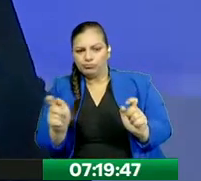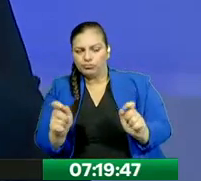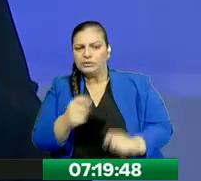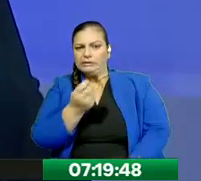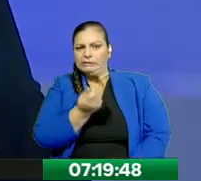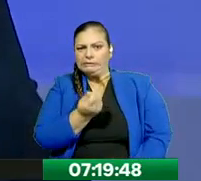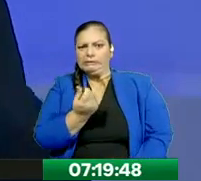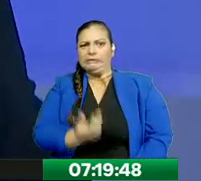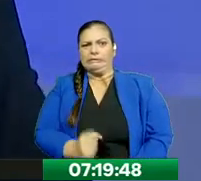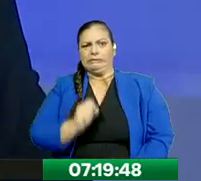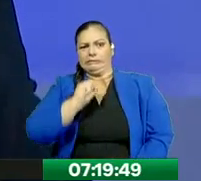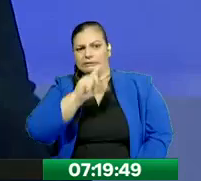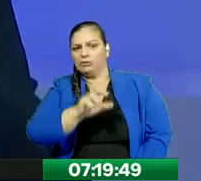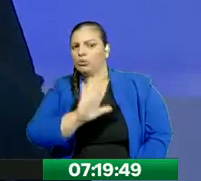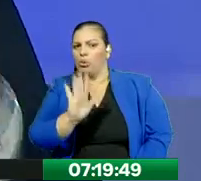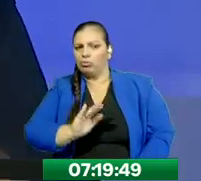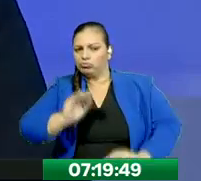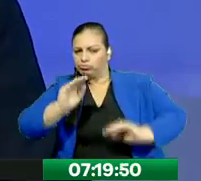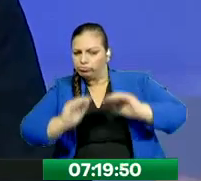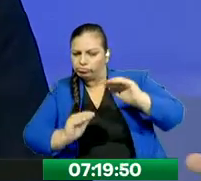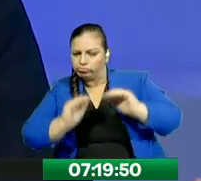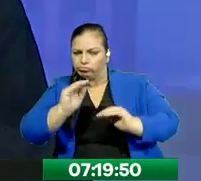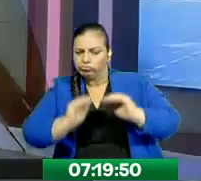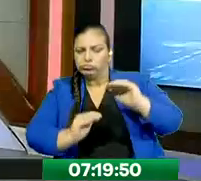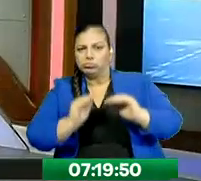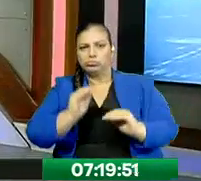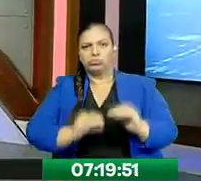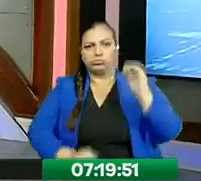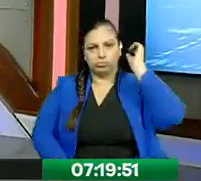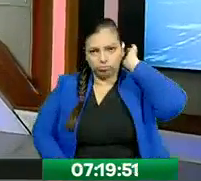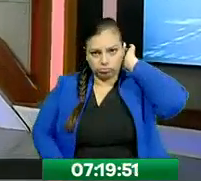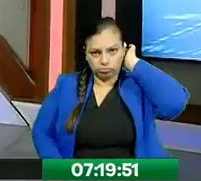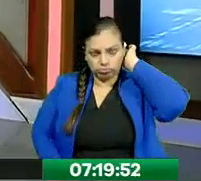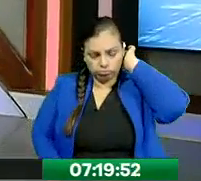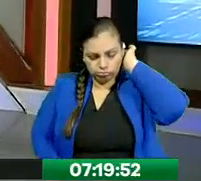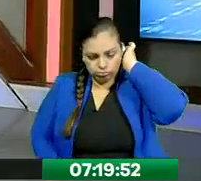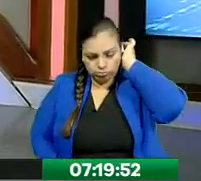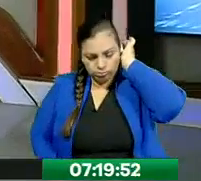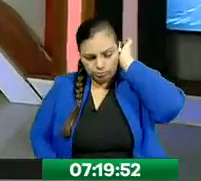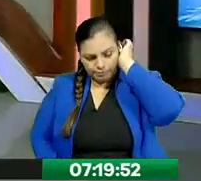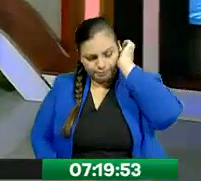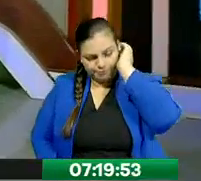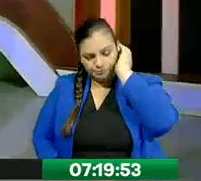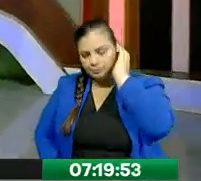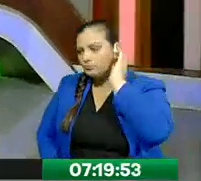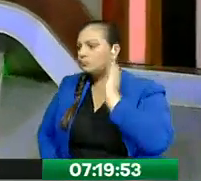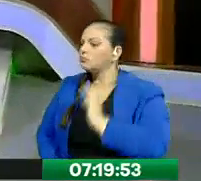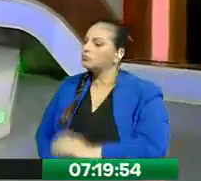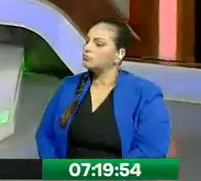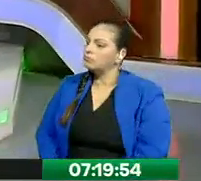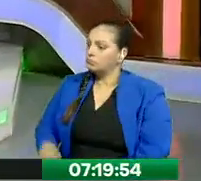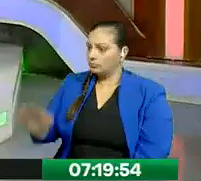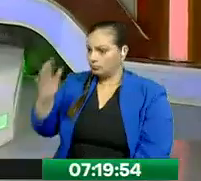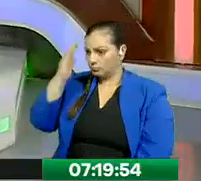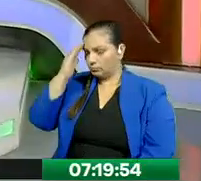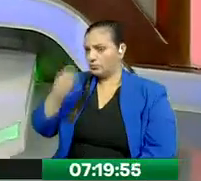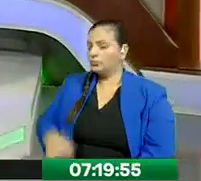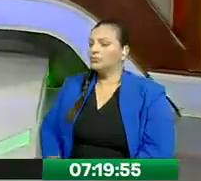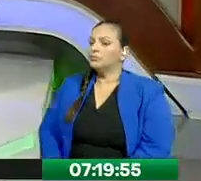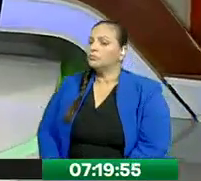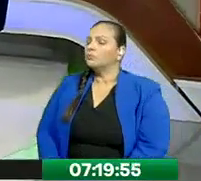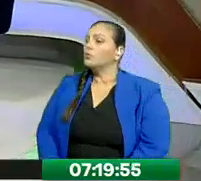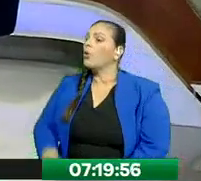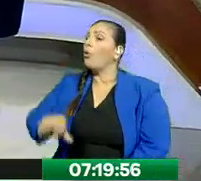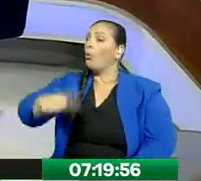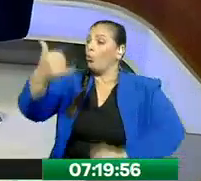tenaz contra la corrupción en ese sentido, ¿no? Ahora, ¿cómo se lograría el objetivo en cuanto a la deuda externa cuando sin duda